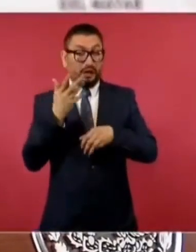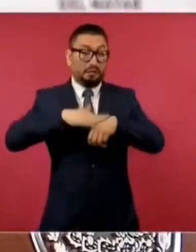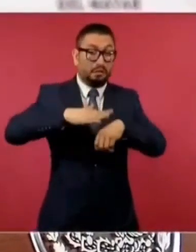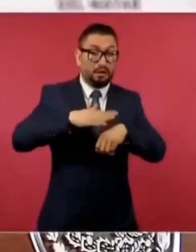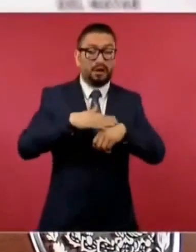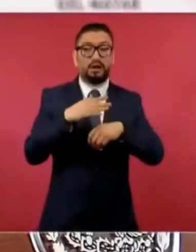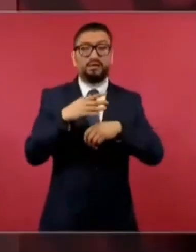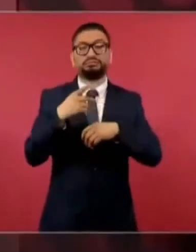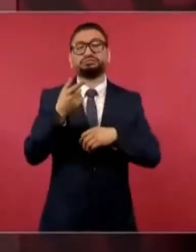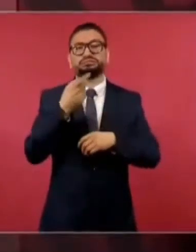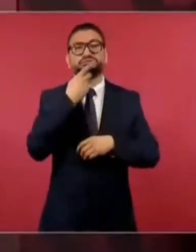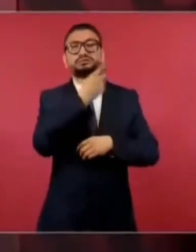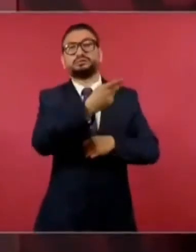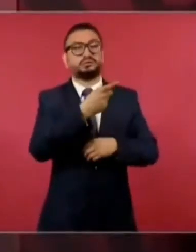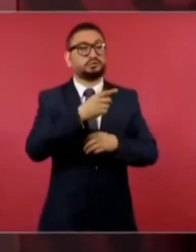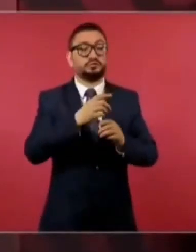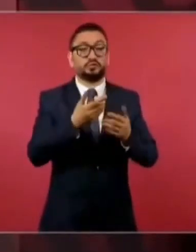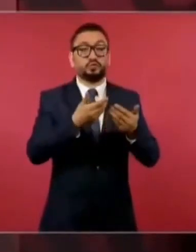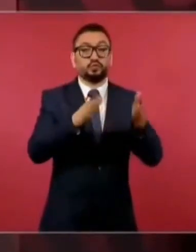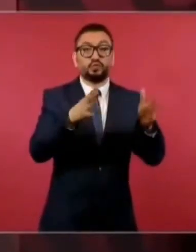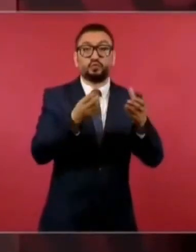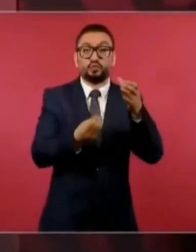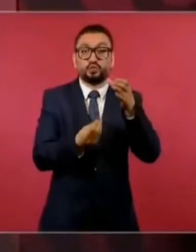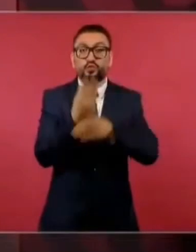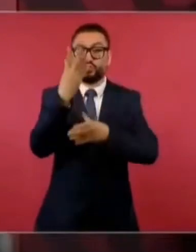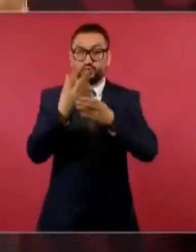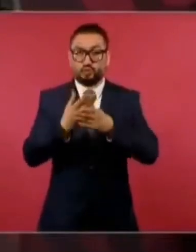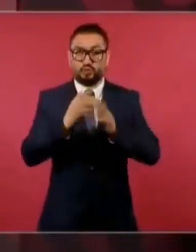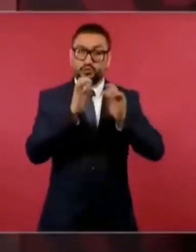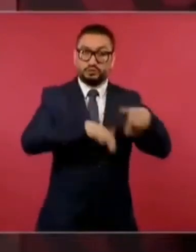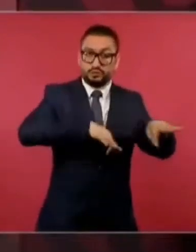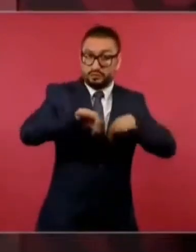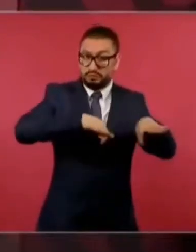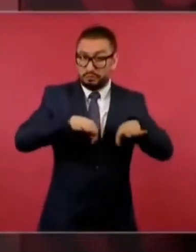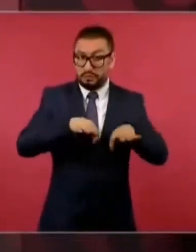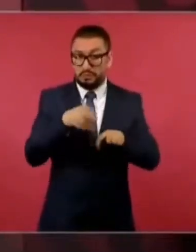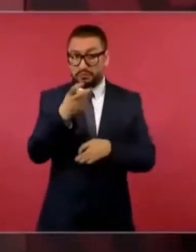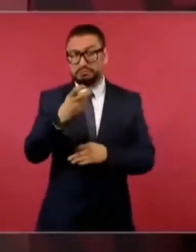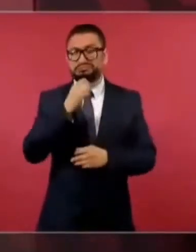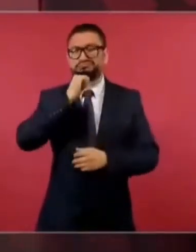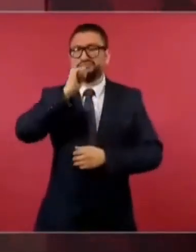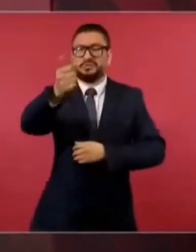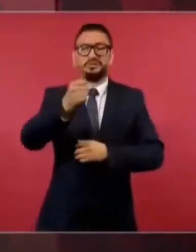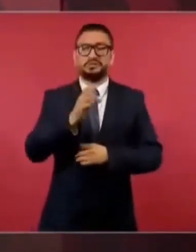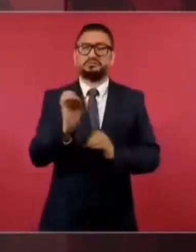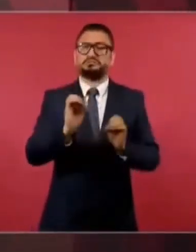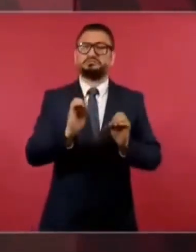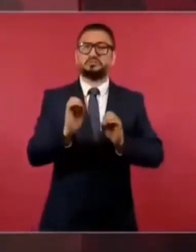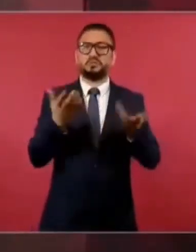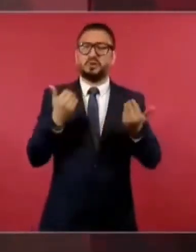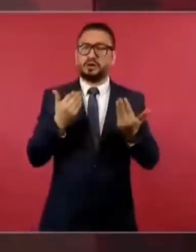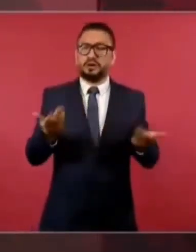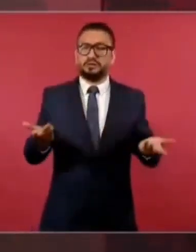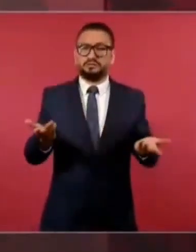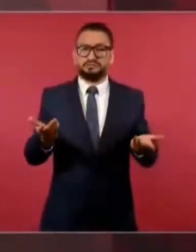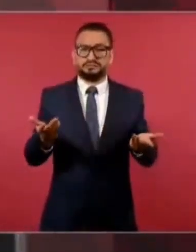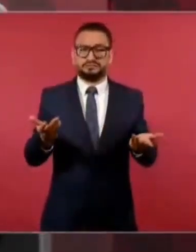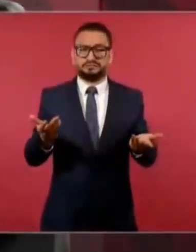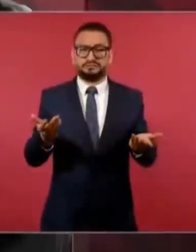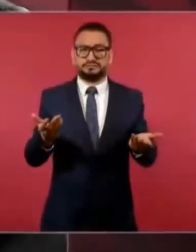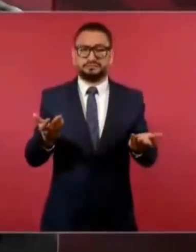Internacional crear empleos. No. ¿Qué es lo que